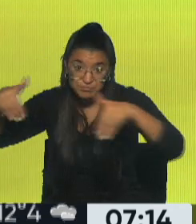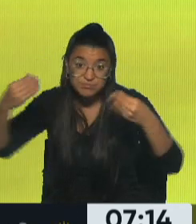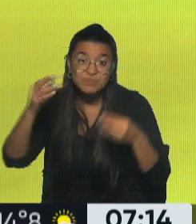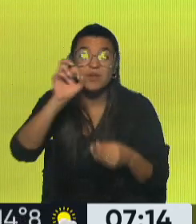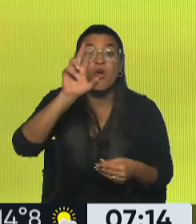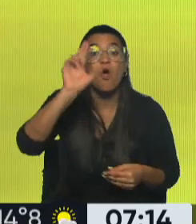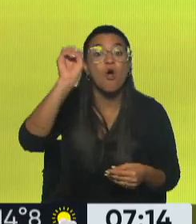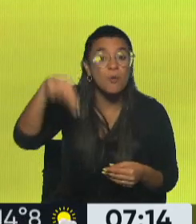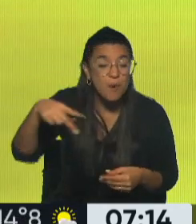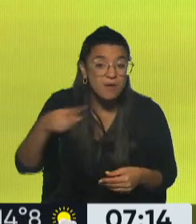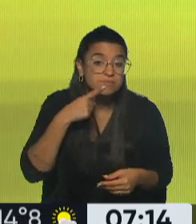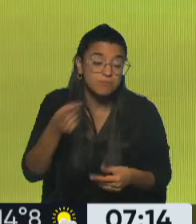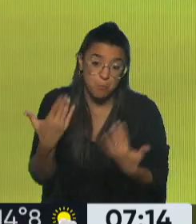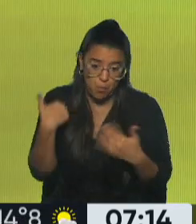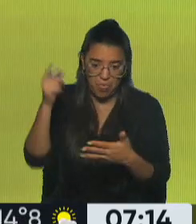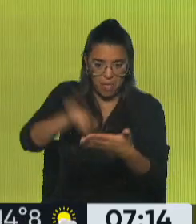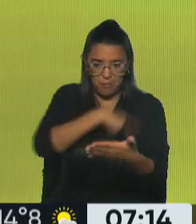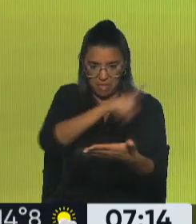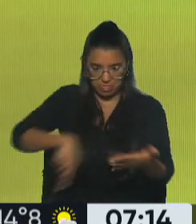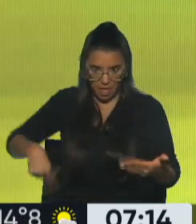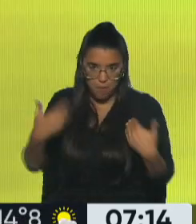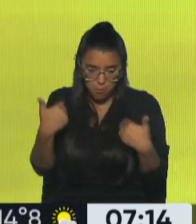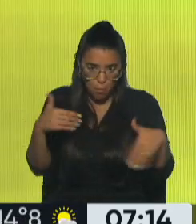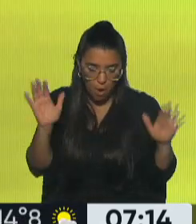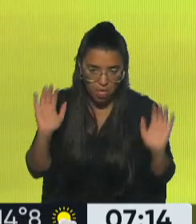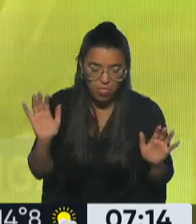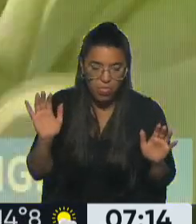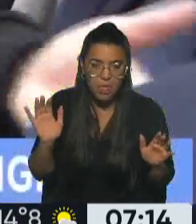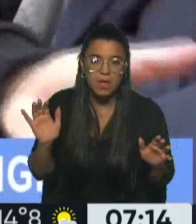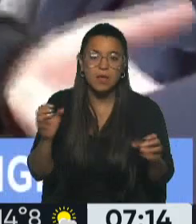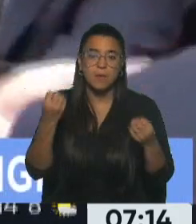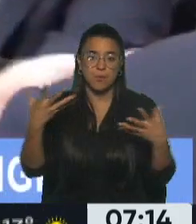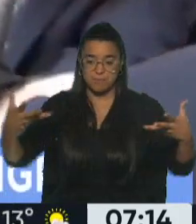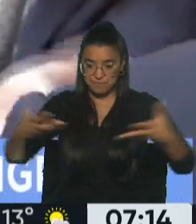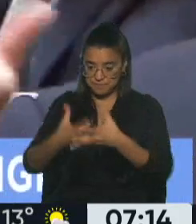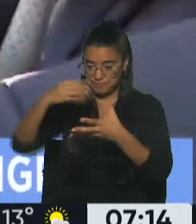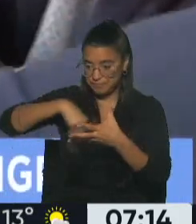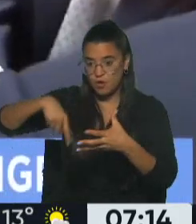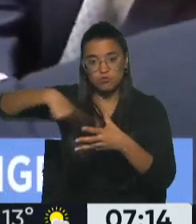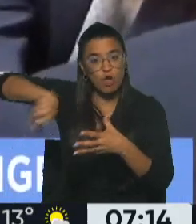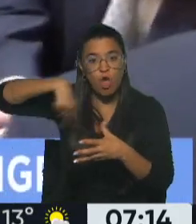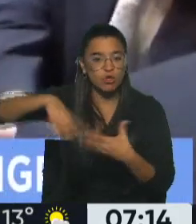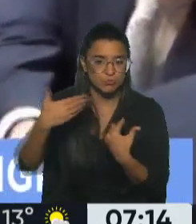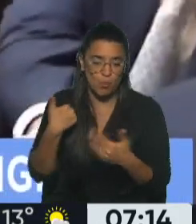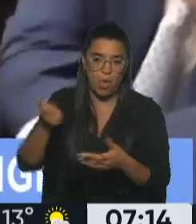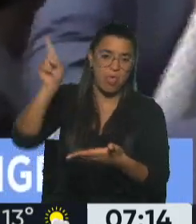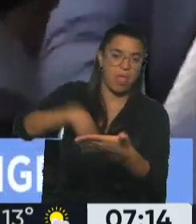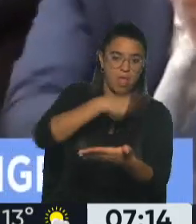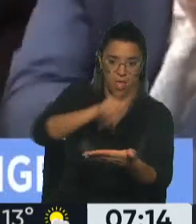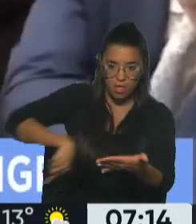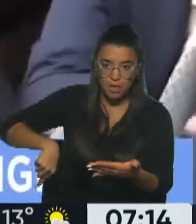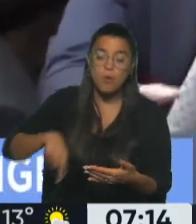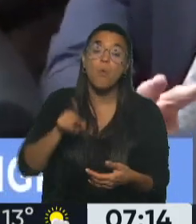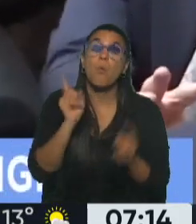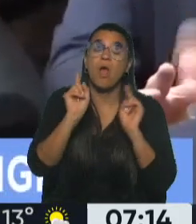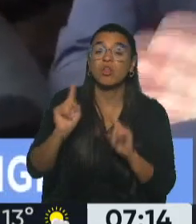Víctor orban que tiene poder de veto Porque todos los países miembros del bloque tienen poder de veto bueno Víctor orban cuando